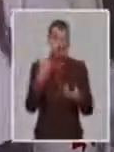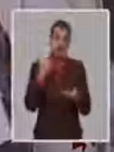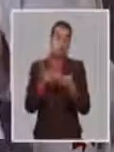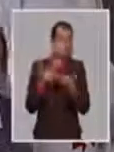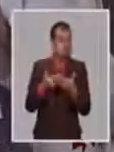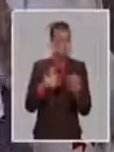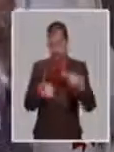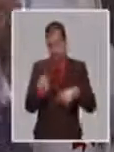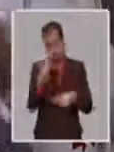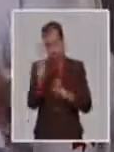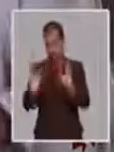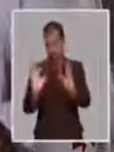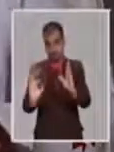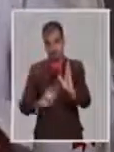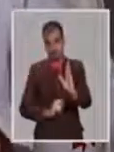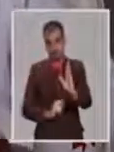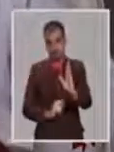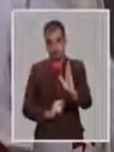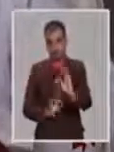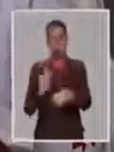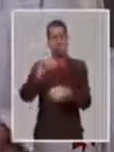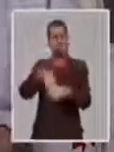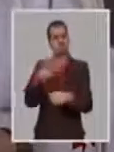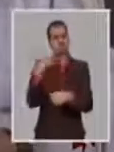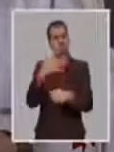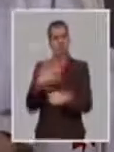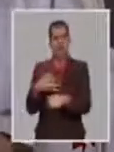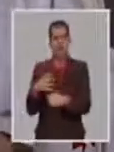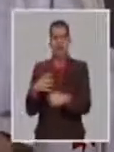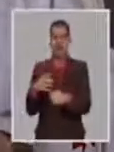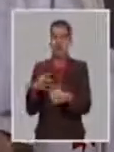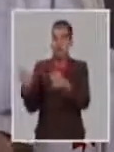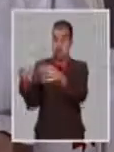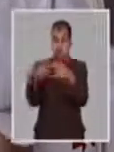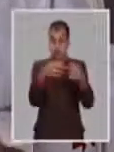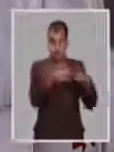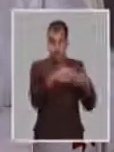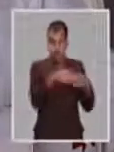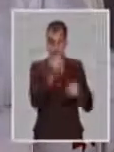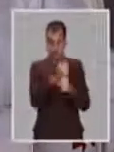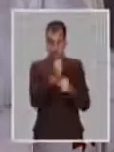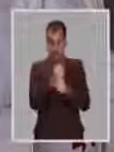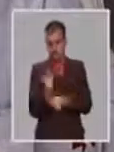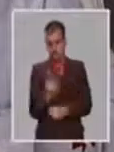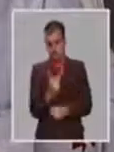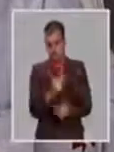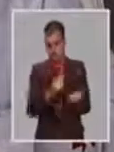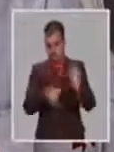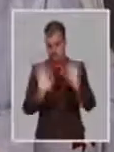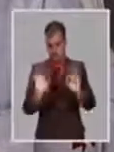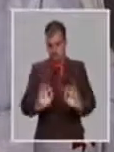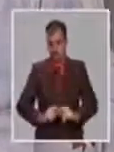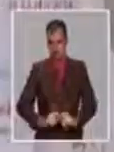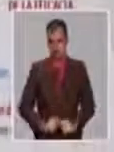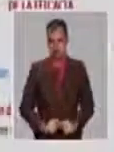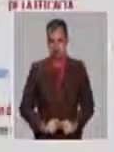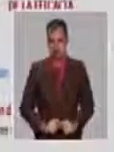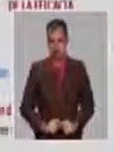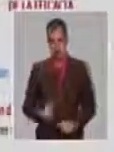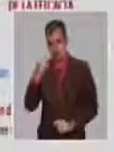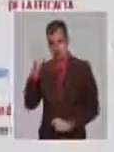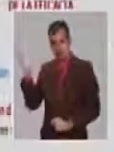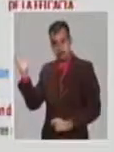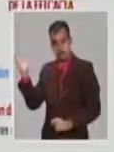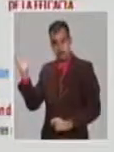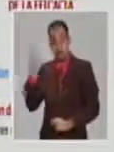sido, aquí están involucrados comité de éticas de ambas provincias para la aprobación. Ahí brevemente se